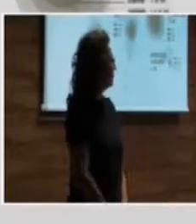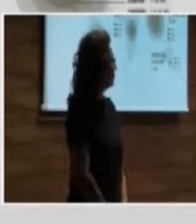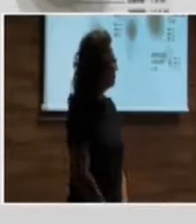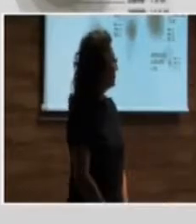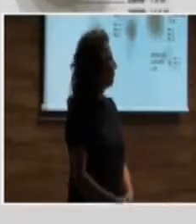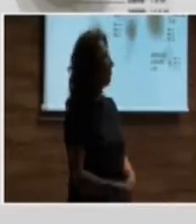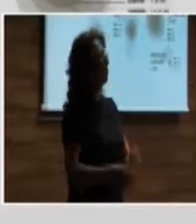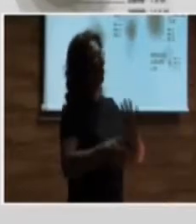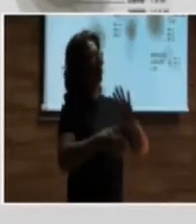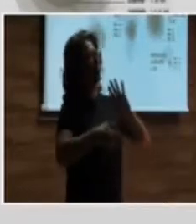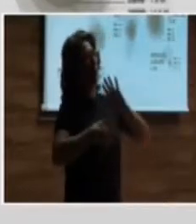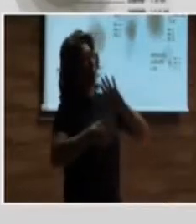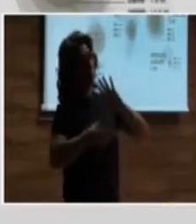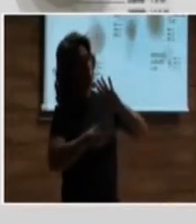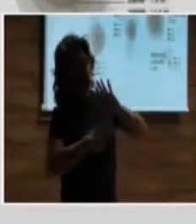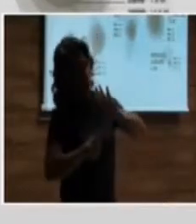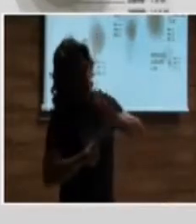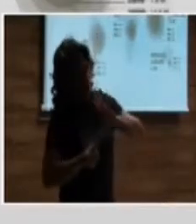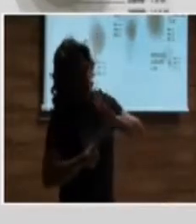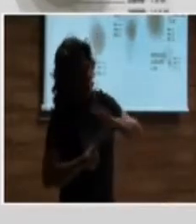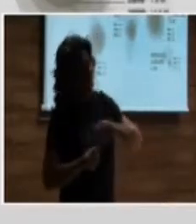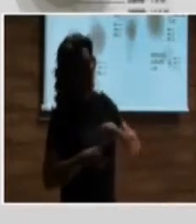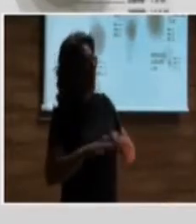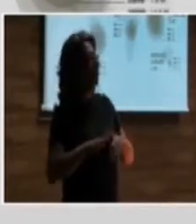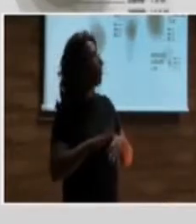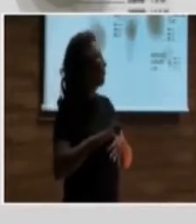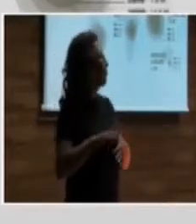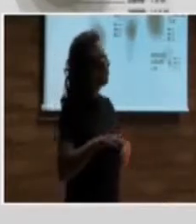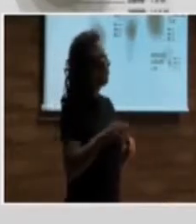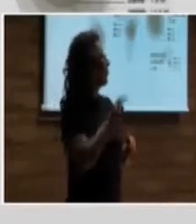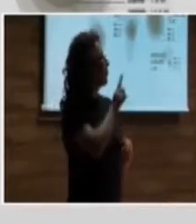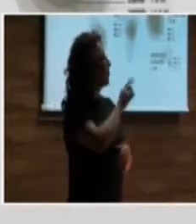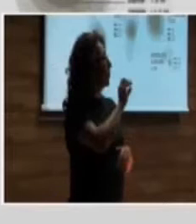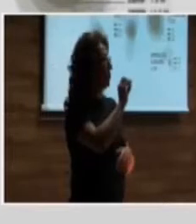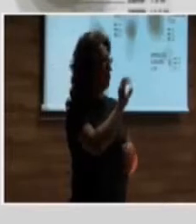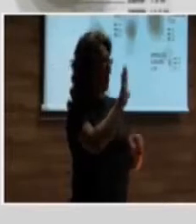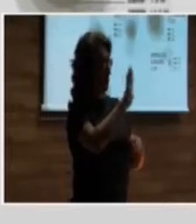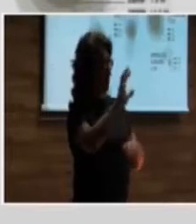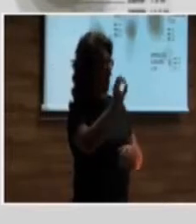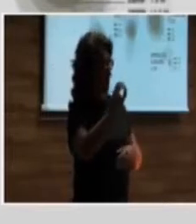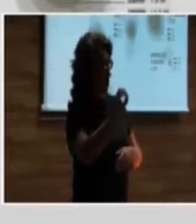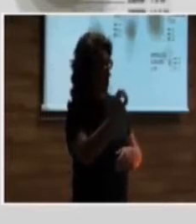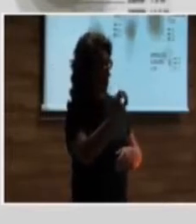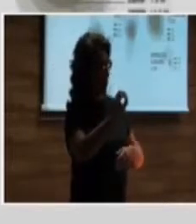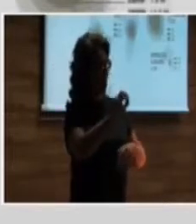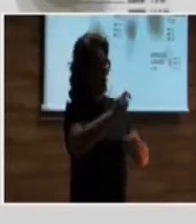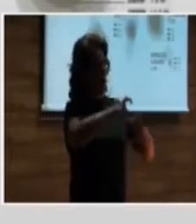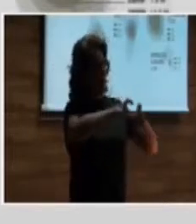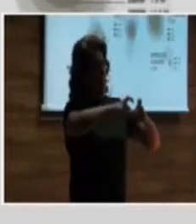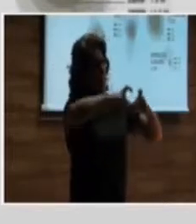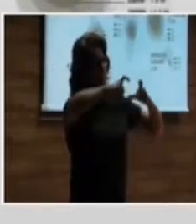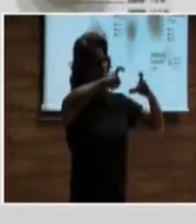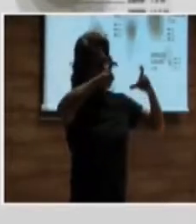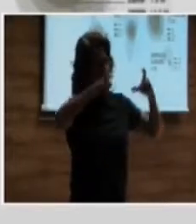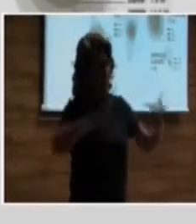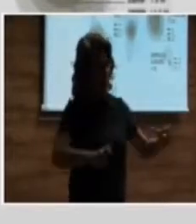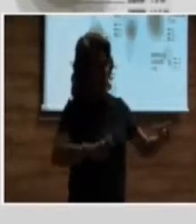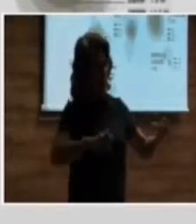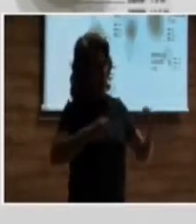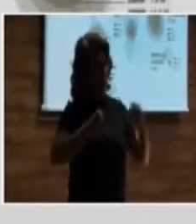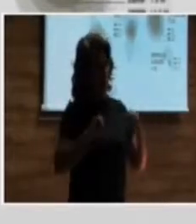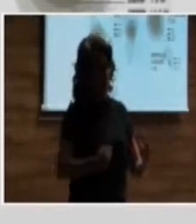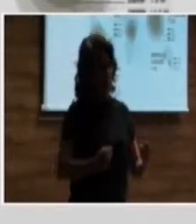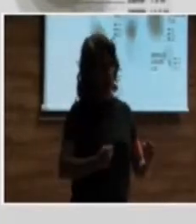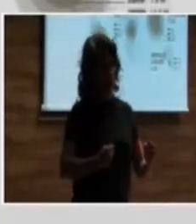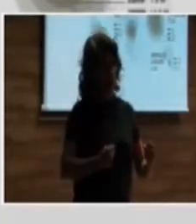Latinoamérica no escapa a esto, y vemos como en el 2050 va a haber un incremento mucho más fuerte que los países